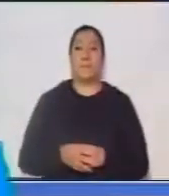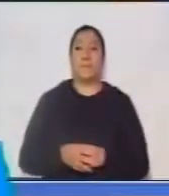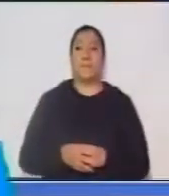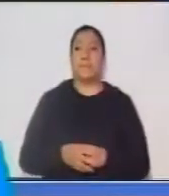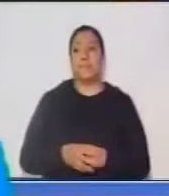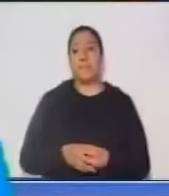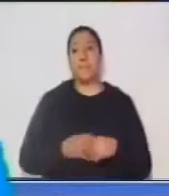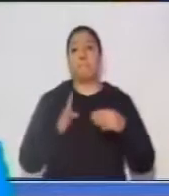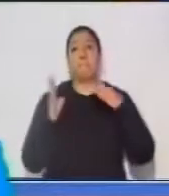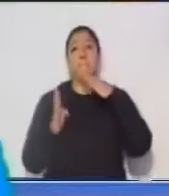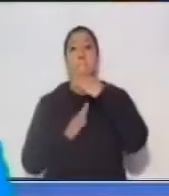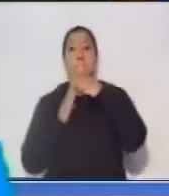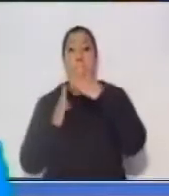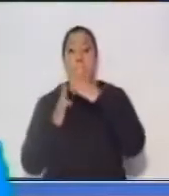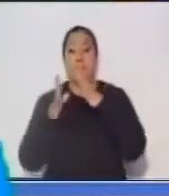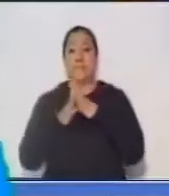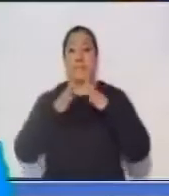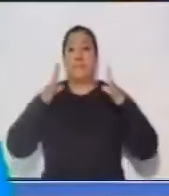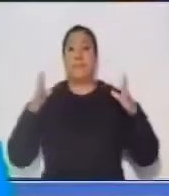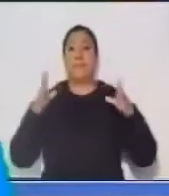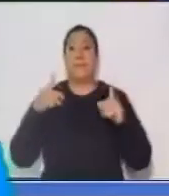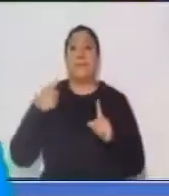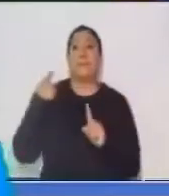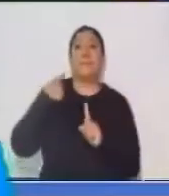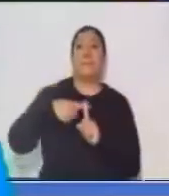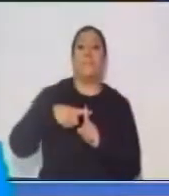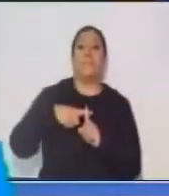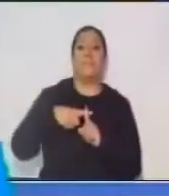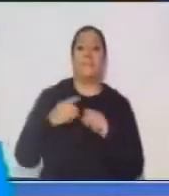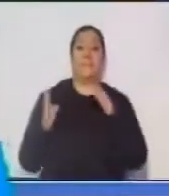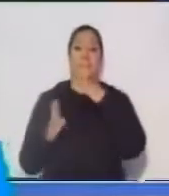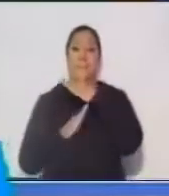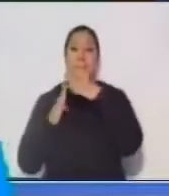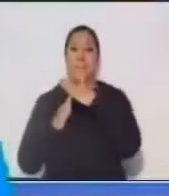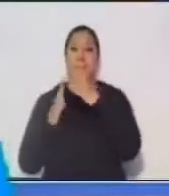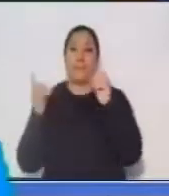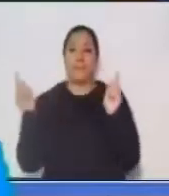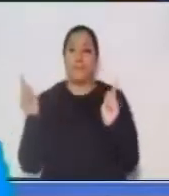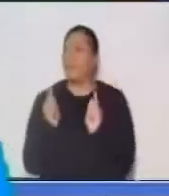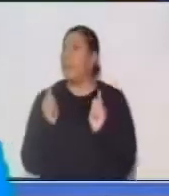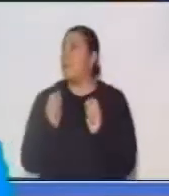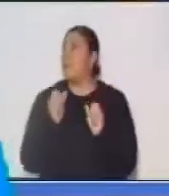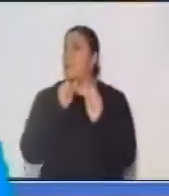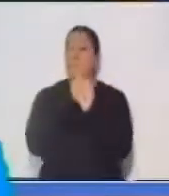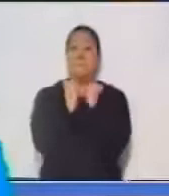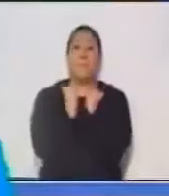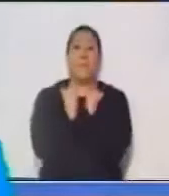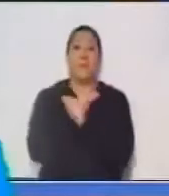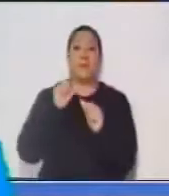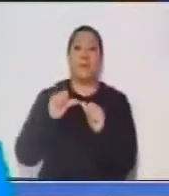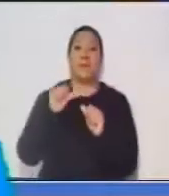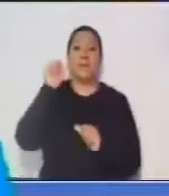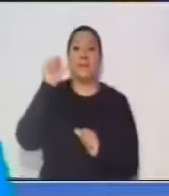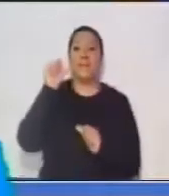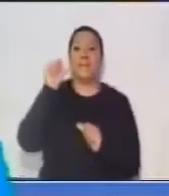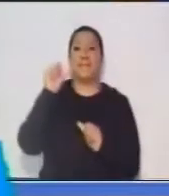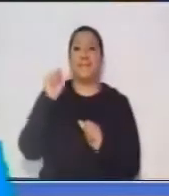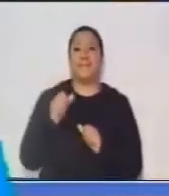mayor más la base menor por su altura.